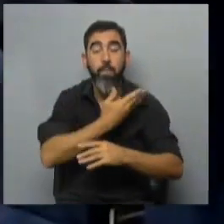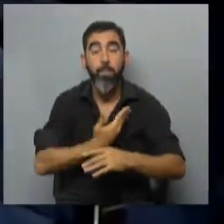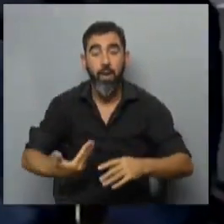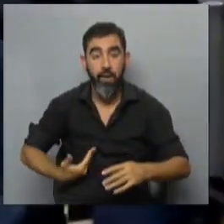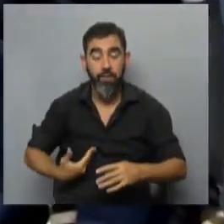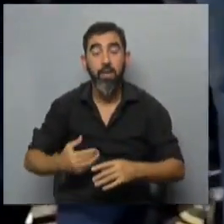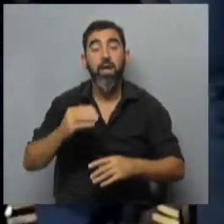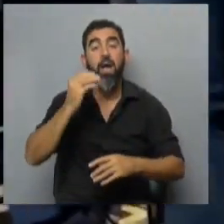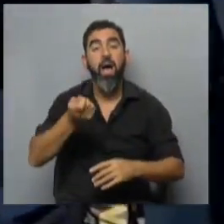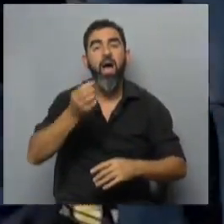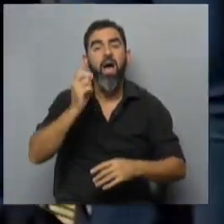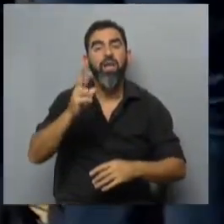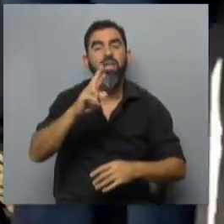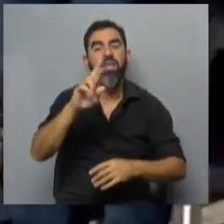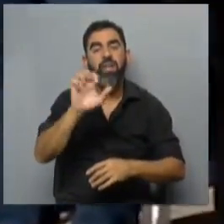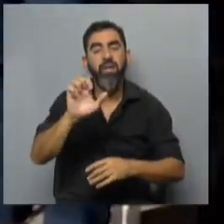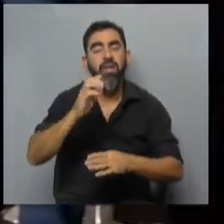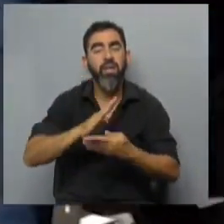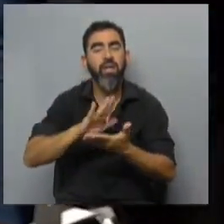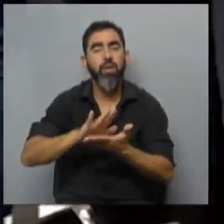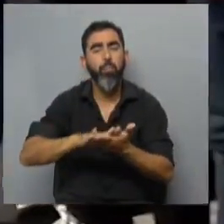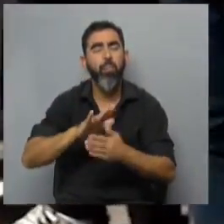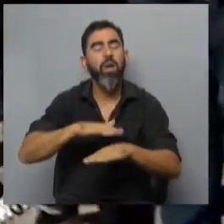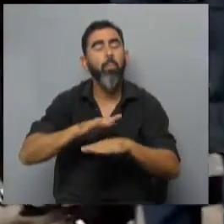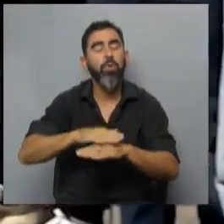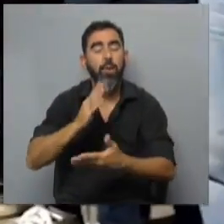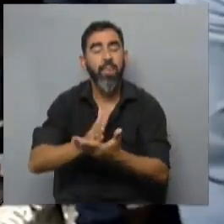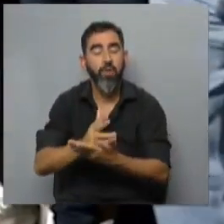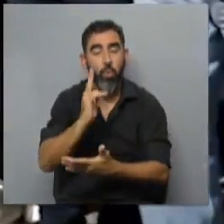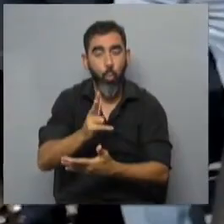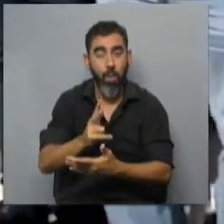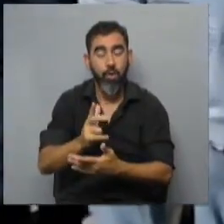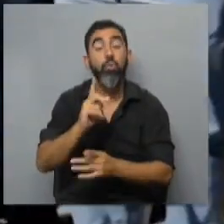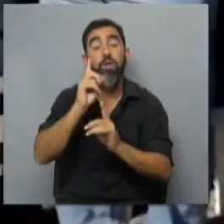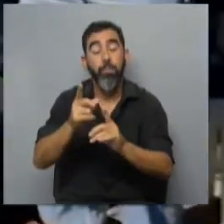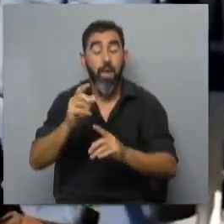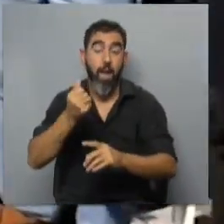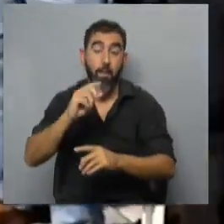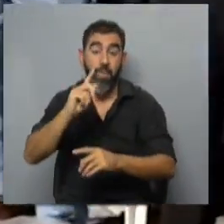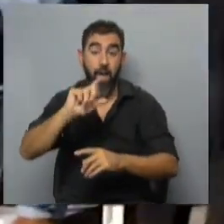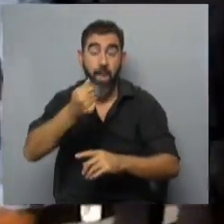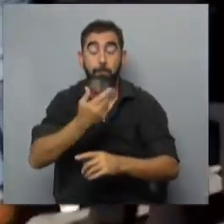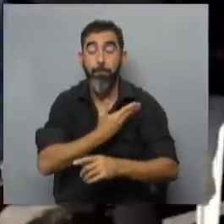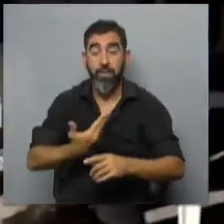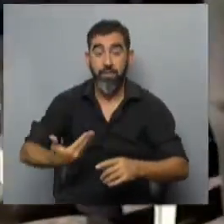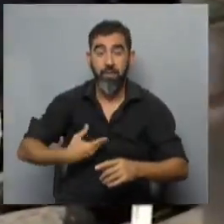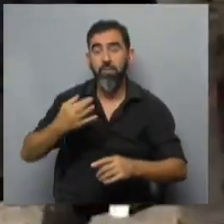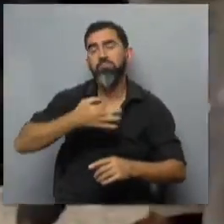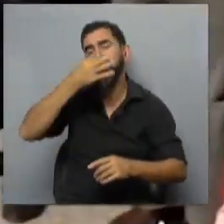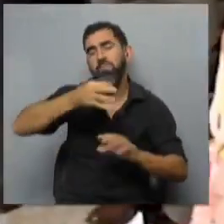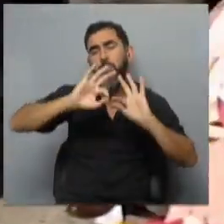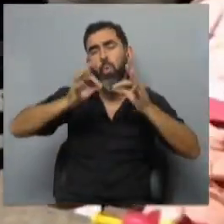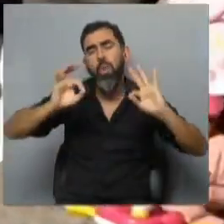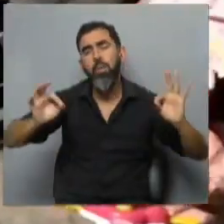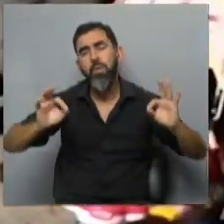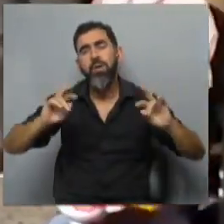fernanda aguirre que es responsable de derechos humanos de la central obrera y marcelo abdala que es su presidente la proclama del primero de